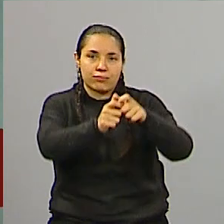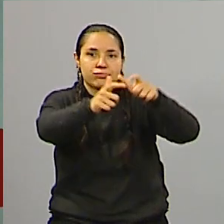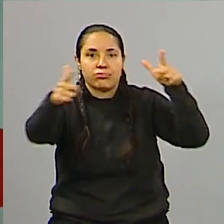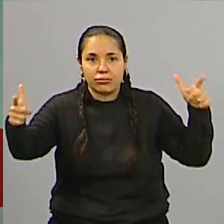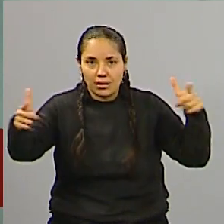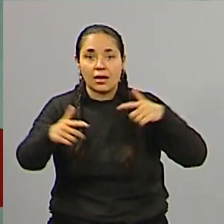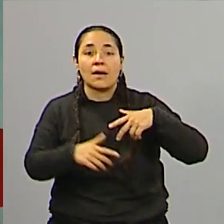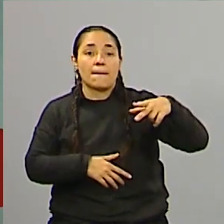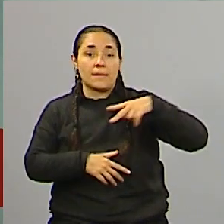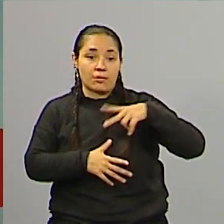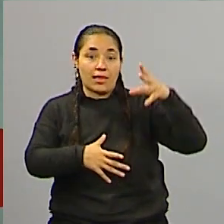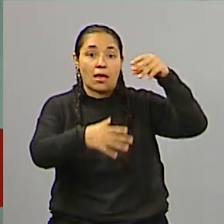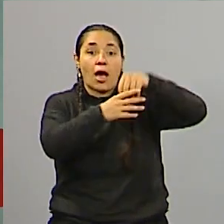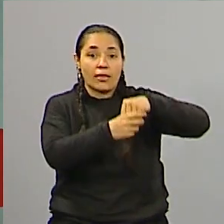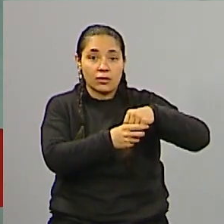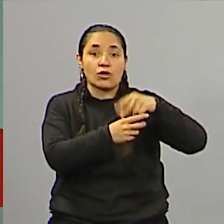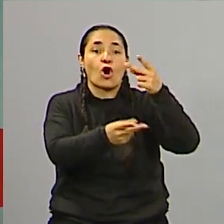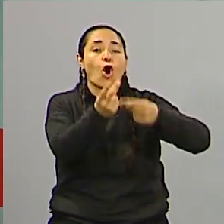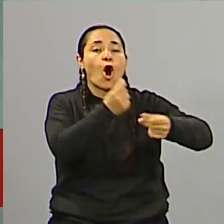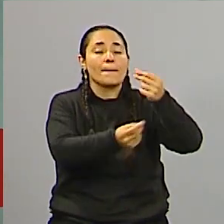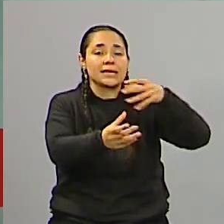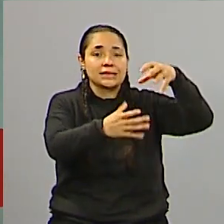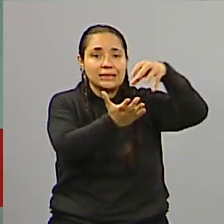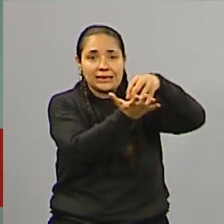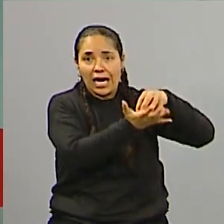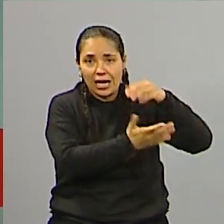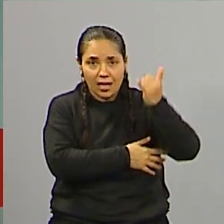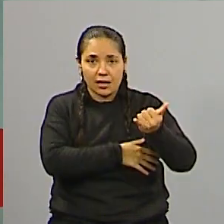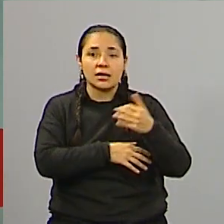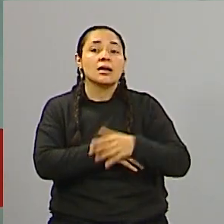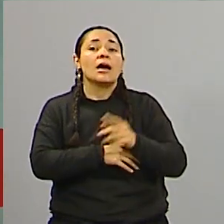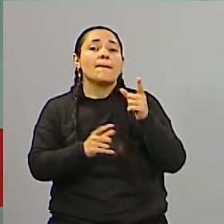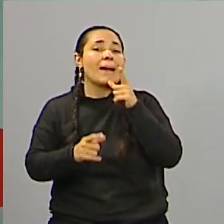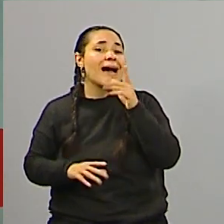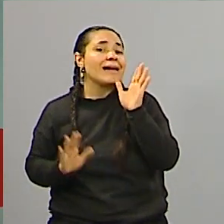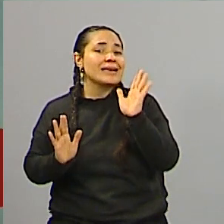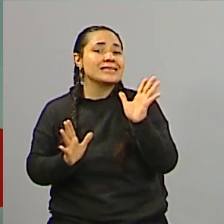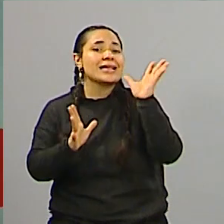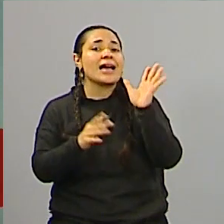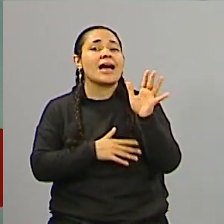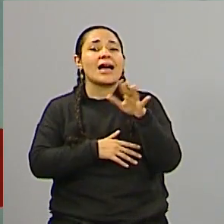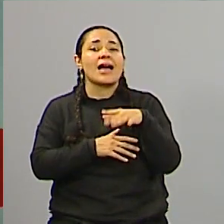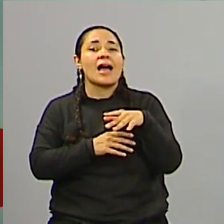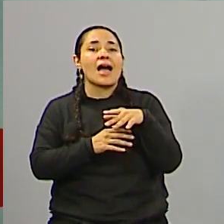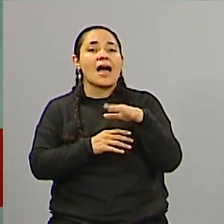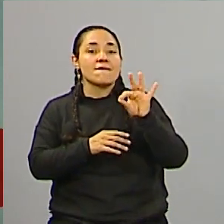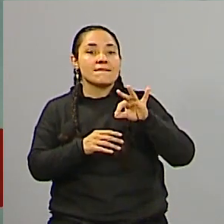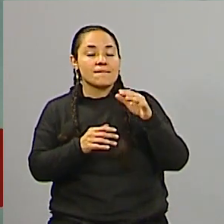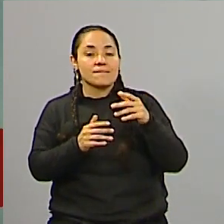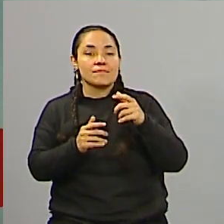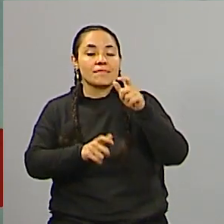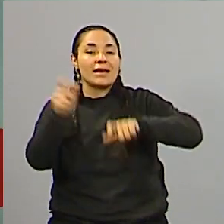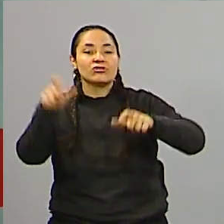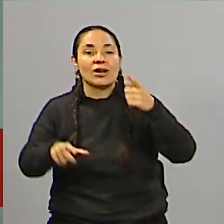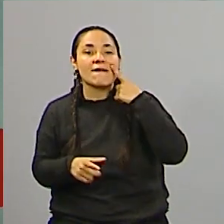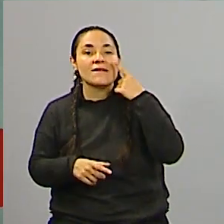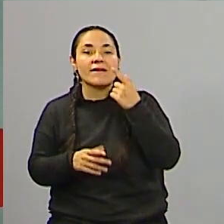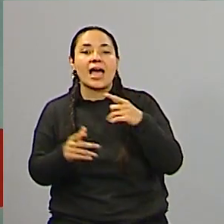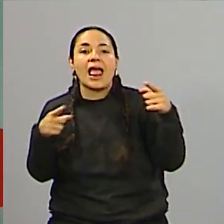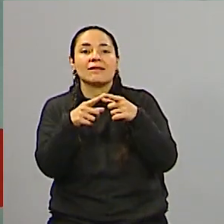en arterias principales que no deberían estar. O si están, no le digo en Ámsterdam, en Pekín, Córdoba